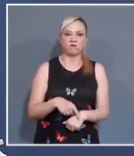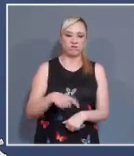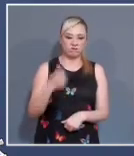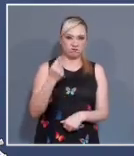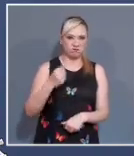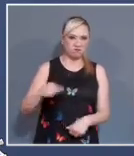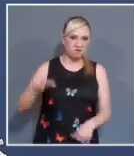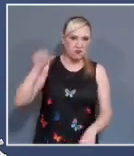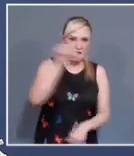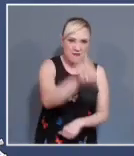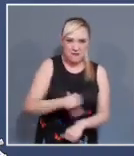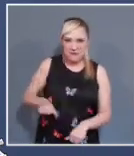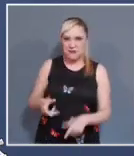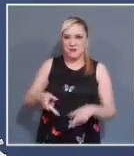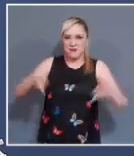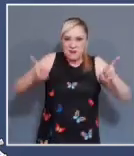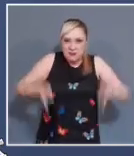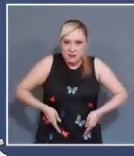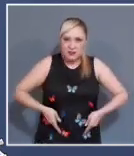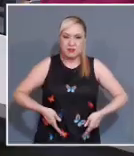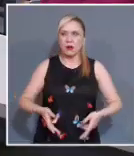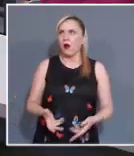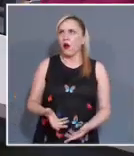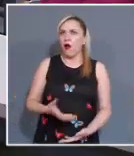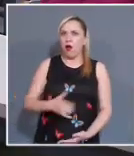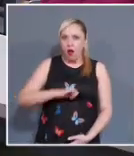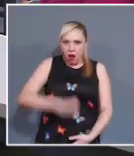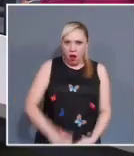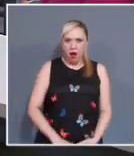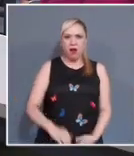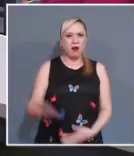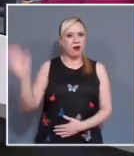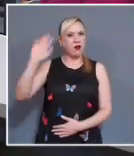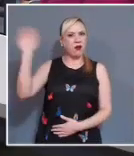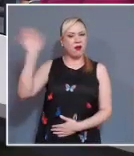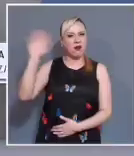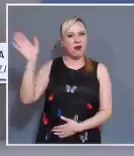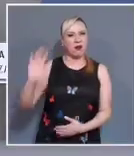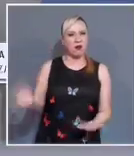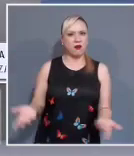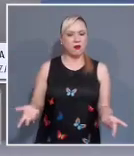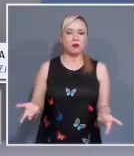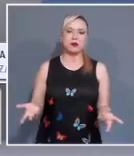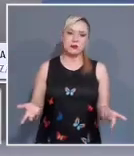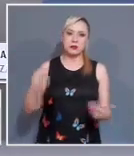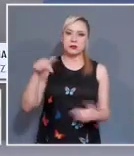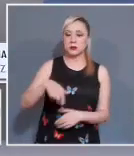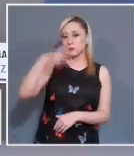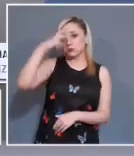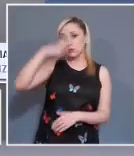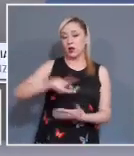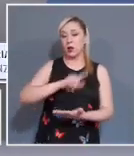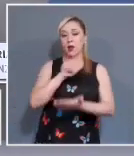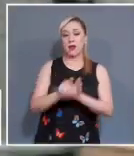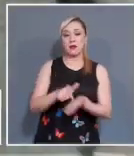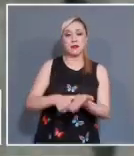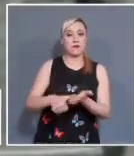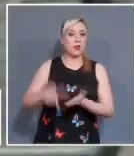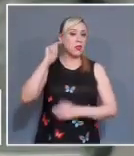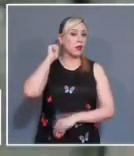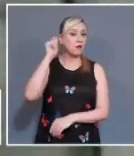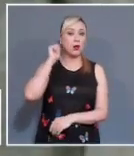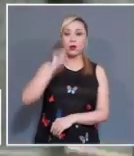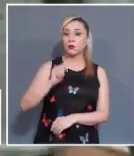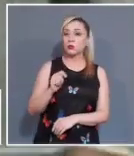procesos reproductivos de las mujeres. Si bien en México la legislación civil de Tabasco es de las pocas en el país que